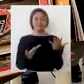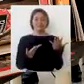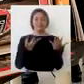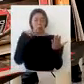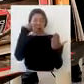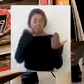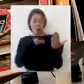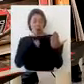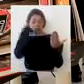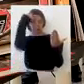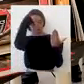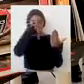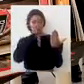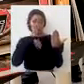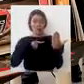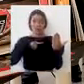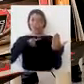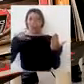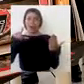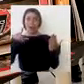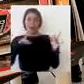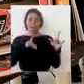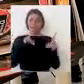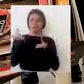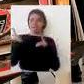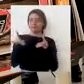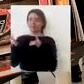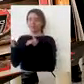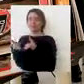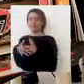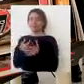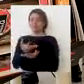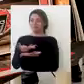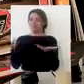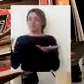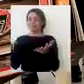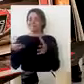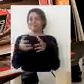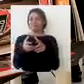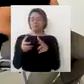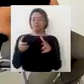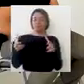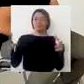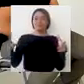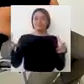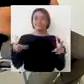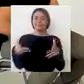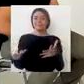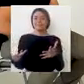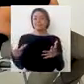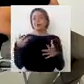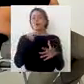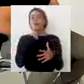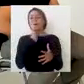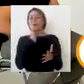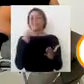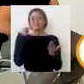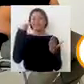liderazgo y contagia a otros de ese afán de lectura. Todo a partir del juego. Por eso es importante, y lo hemos estado pensando